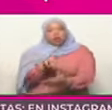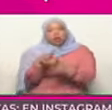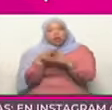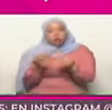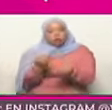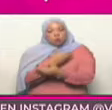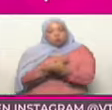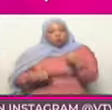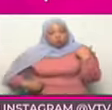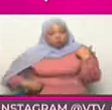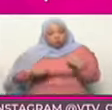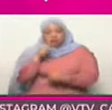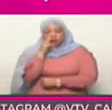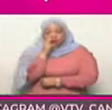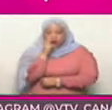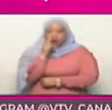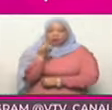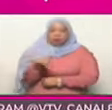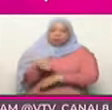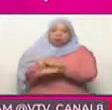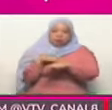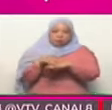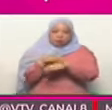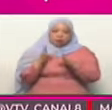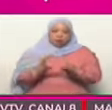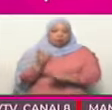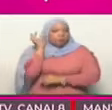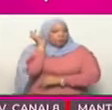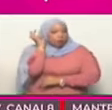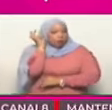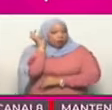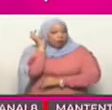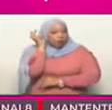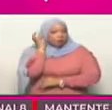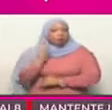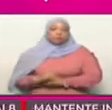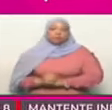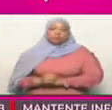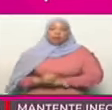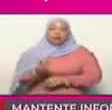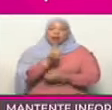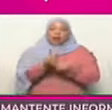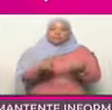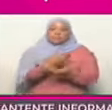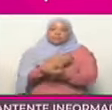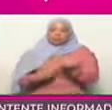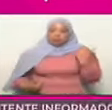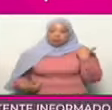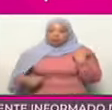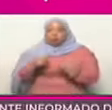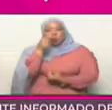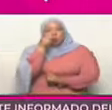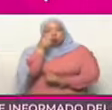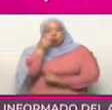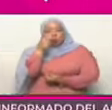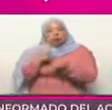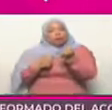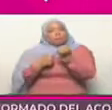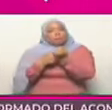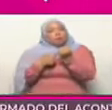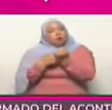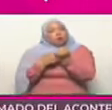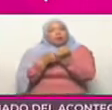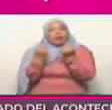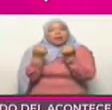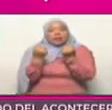la ministra, al viceministro Alberto Quintero, por el apoyo